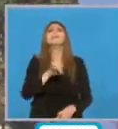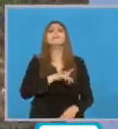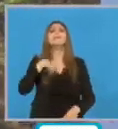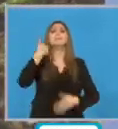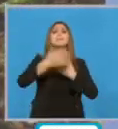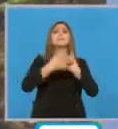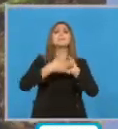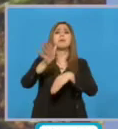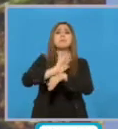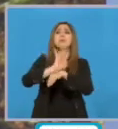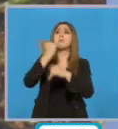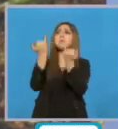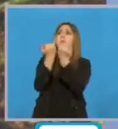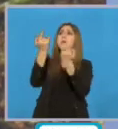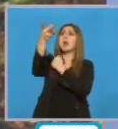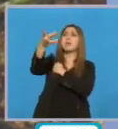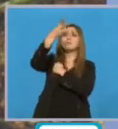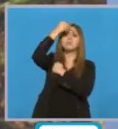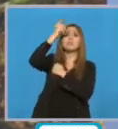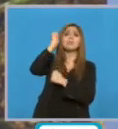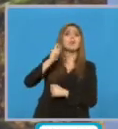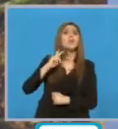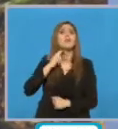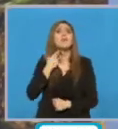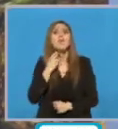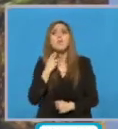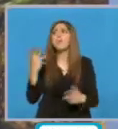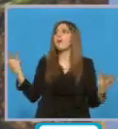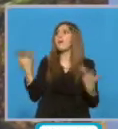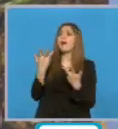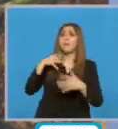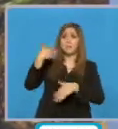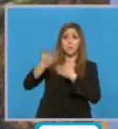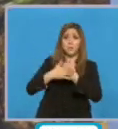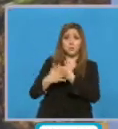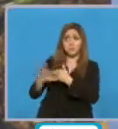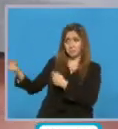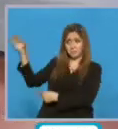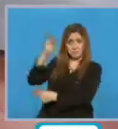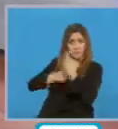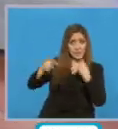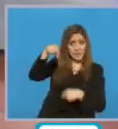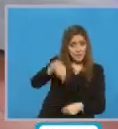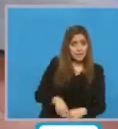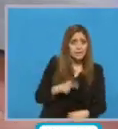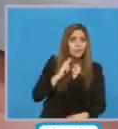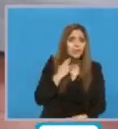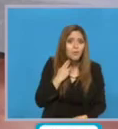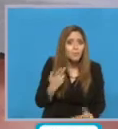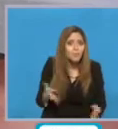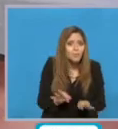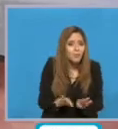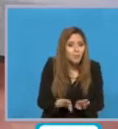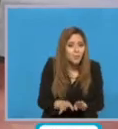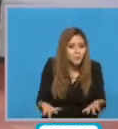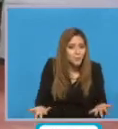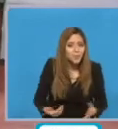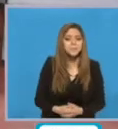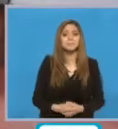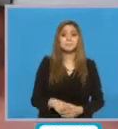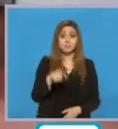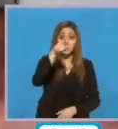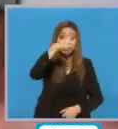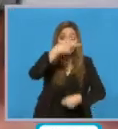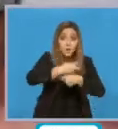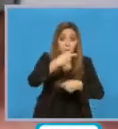van a haber mundo. conductores de televisión, sino robots aquí presentando tus ciudades, aquí a la vuelta de unos añitos. Oye, y este año. y se trajeron el segundo lugar Sí. entonces. Así